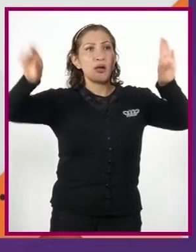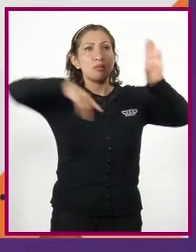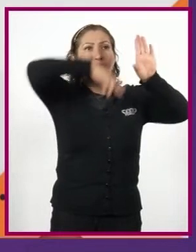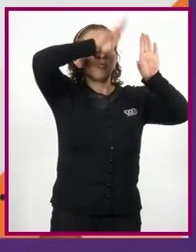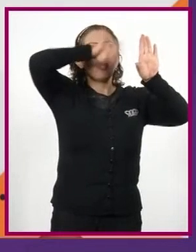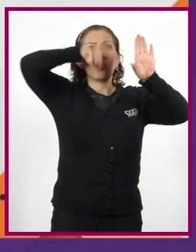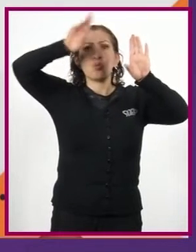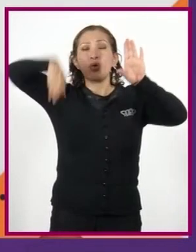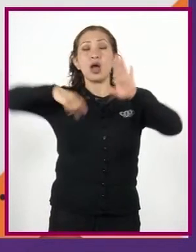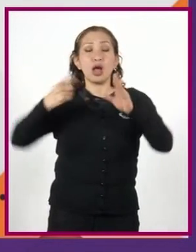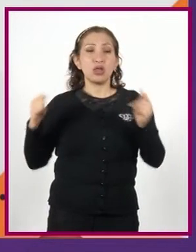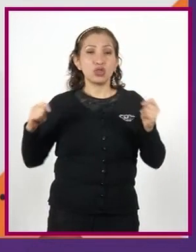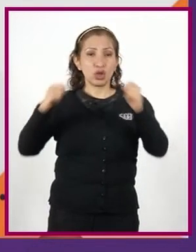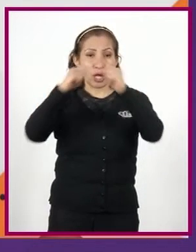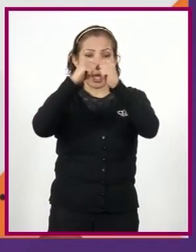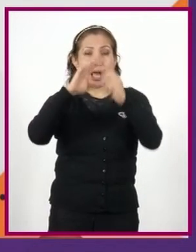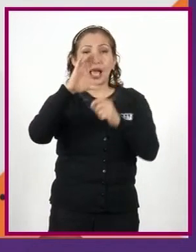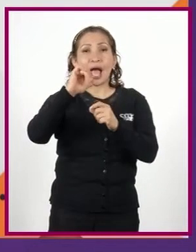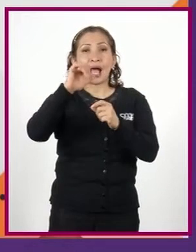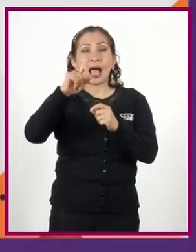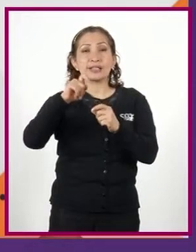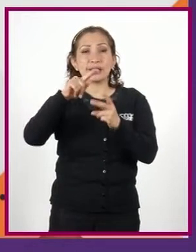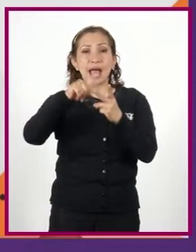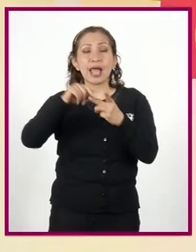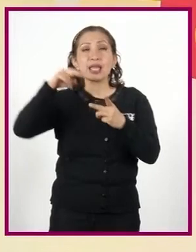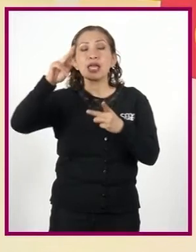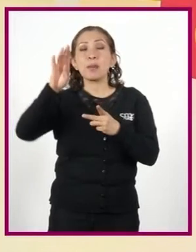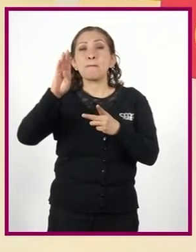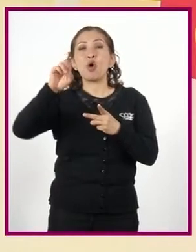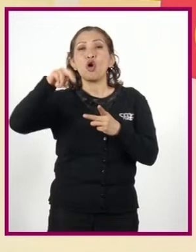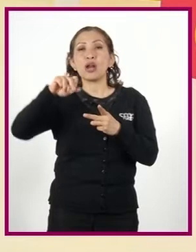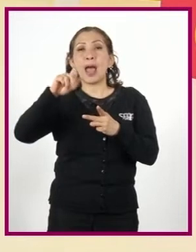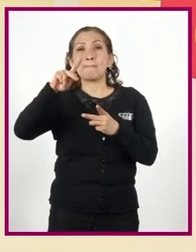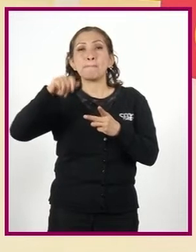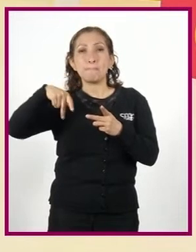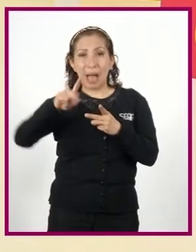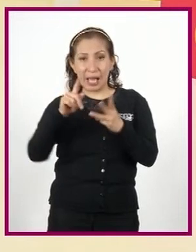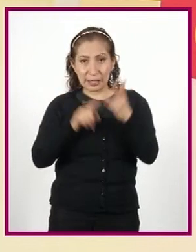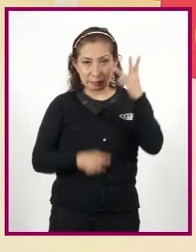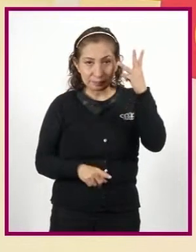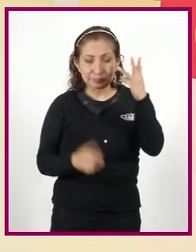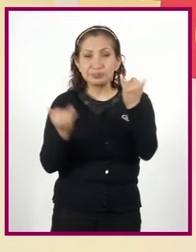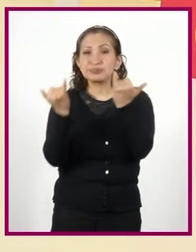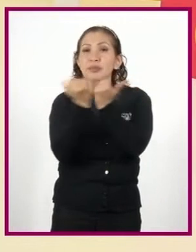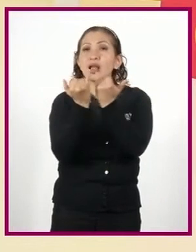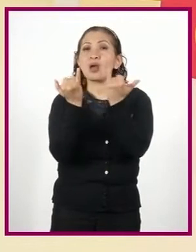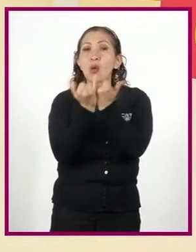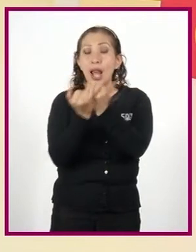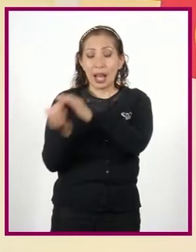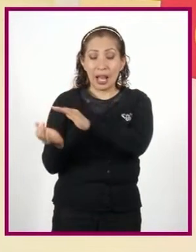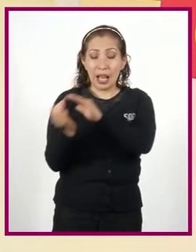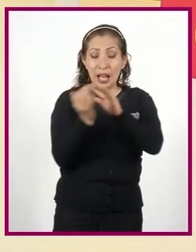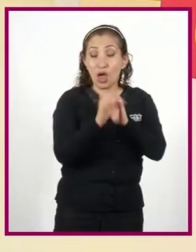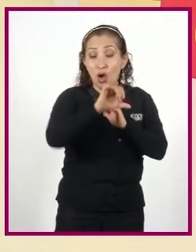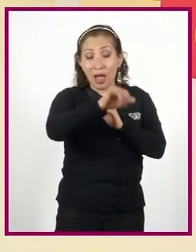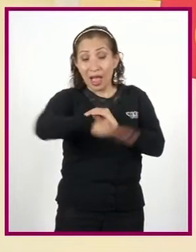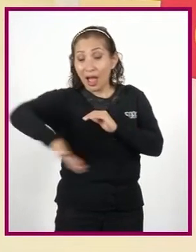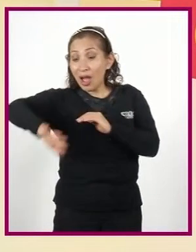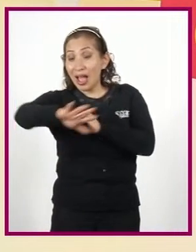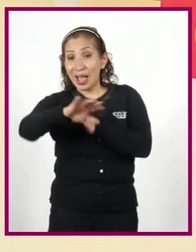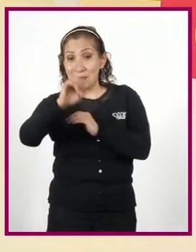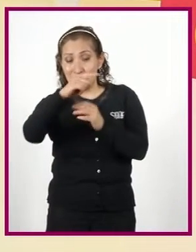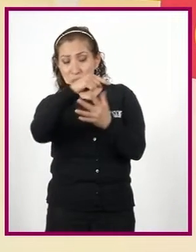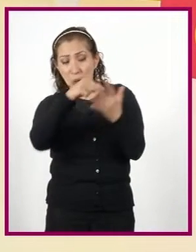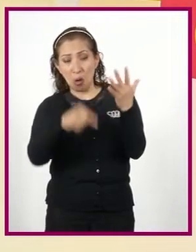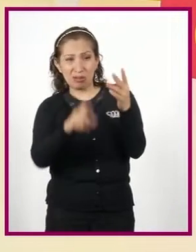como Teotihuacán, Cacaxtla y Bonampak. De la misma manera, de estos otros ámbitos